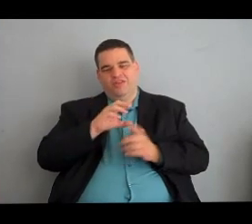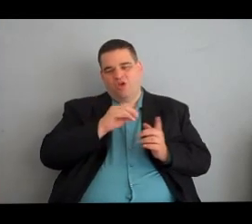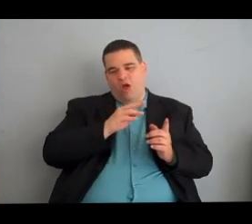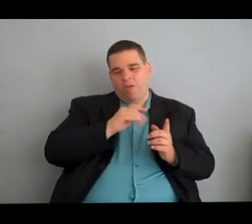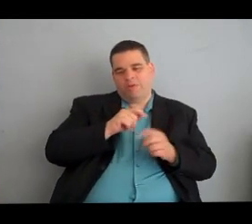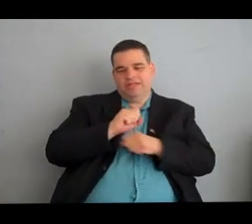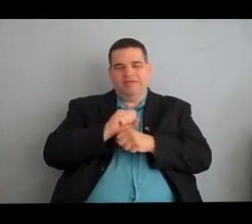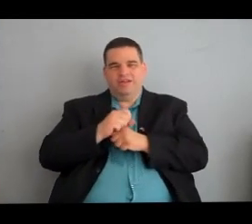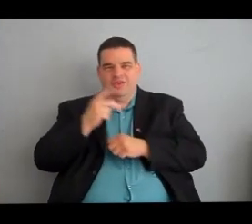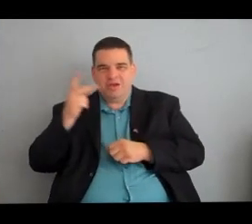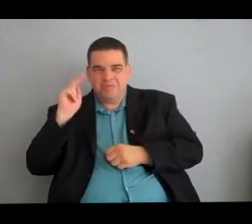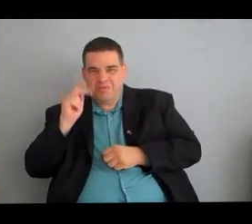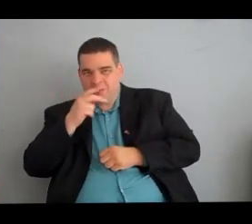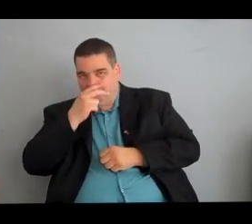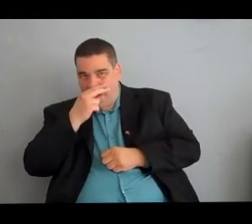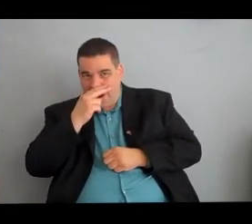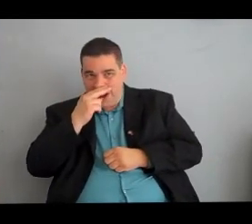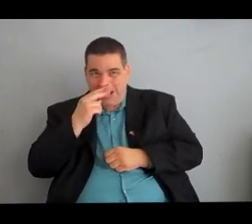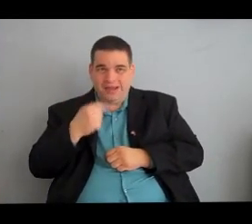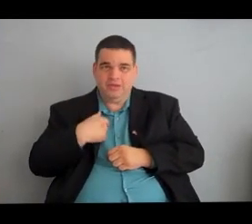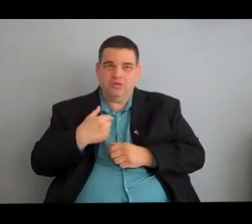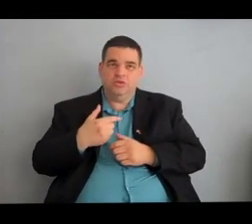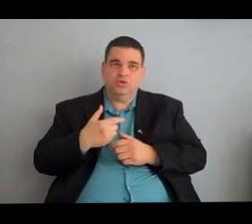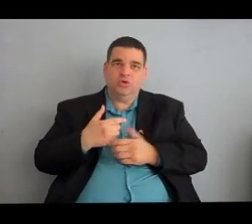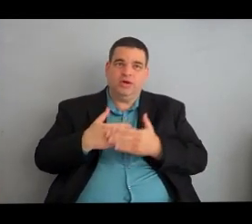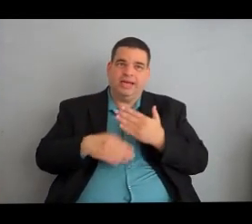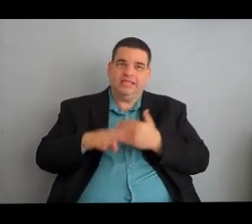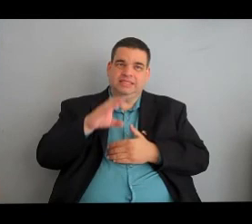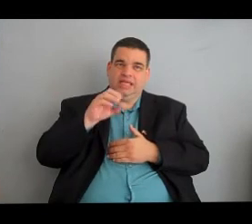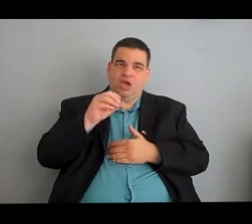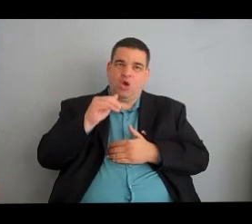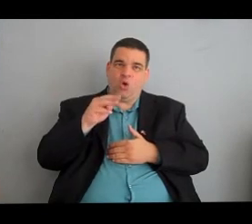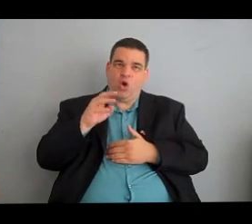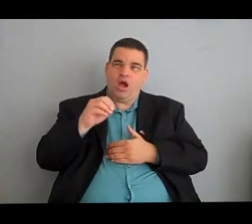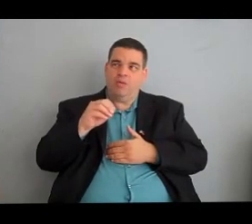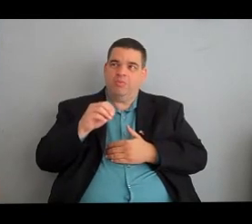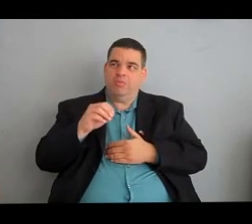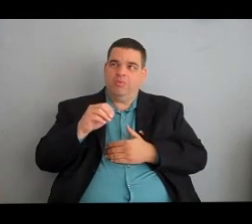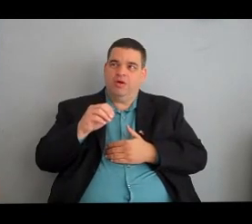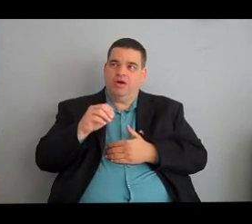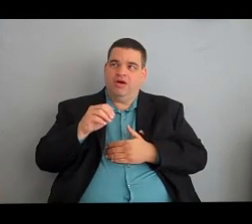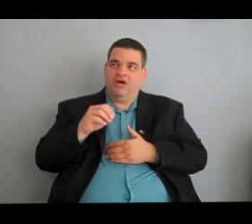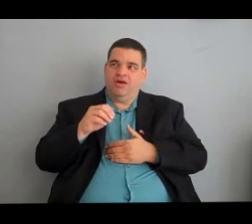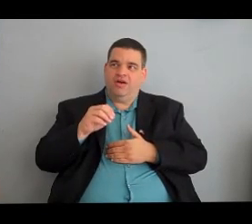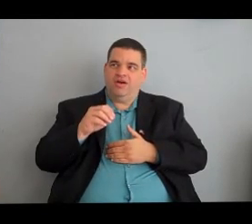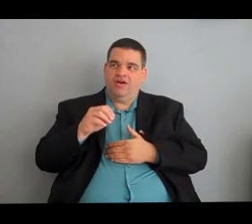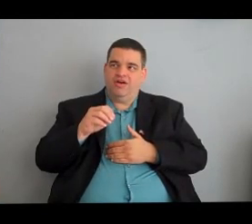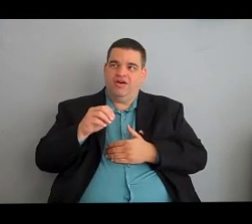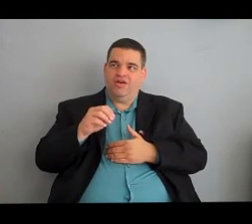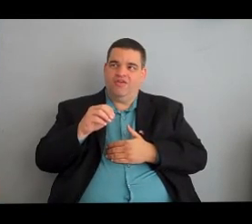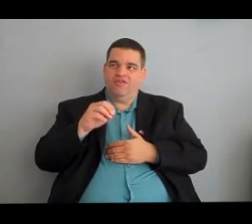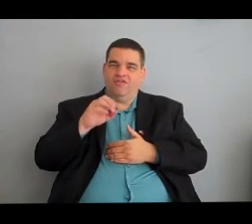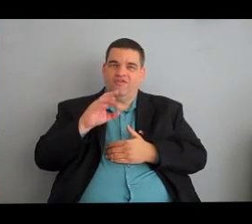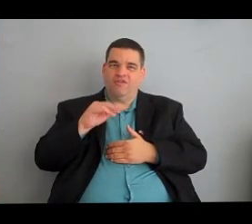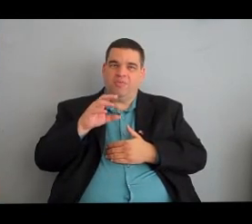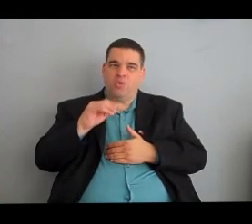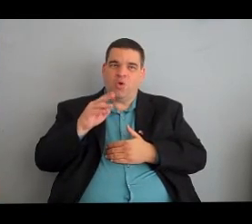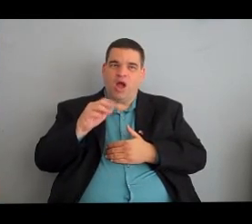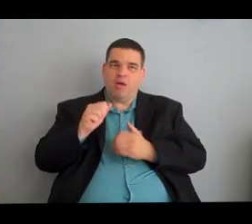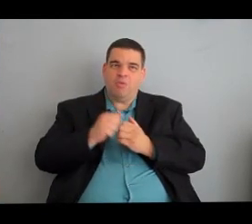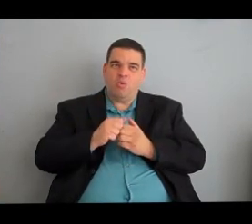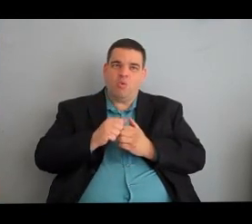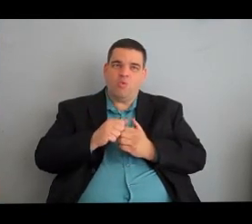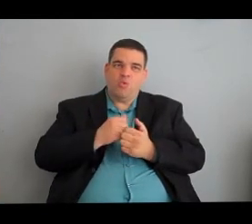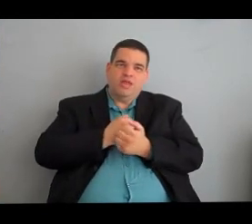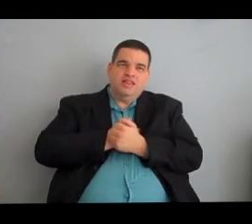soy natural de Coamo, y from Coamo we love, como dice el barito allá de Monte Arriba, pero estamos bien, estamos ahí, soy natural de mi